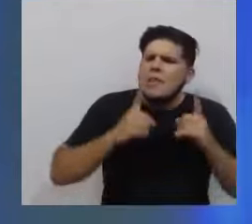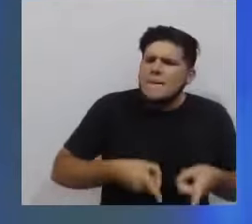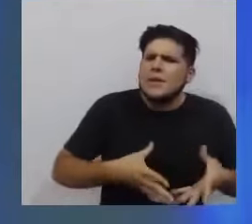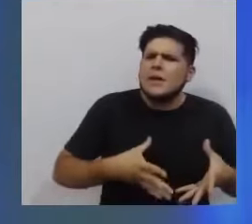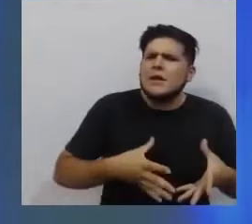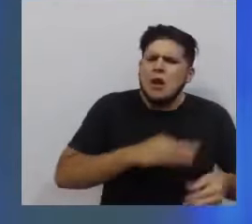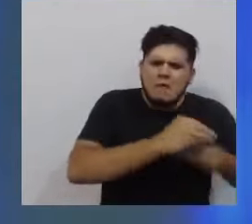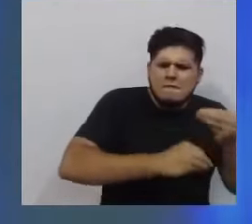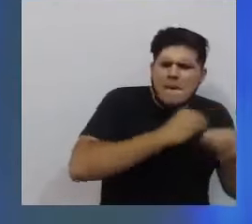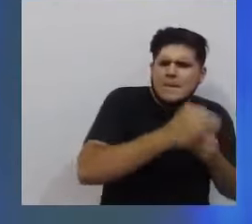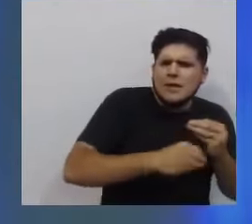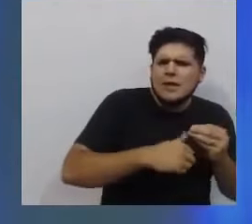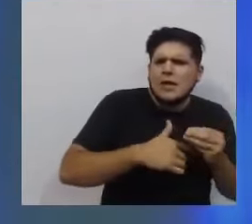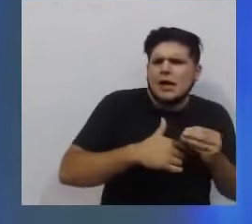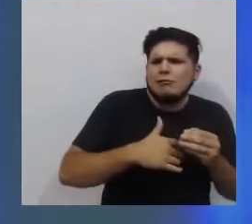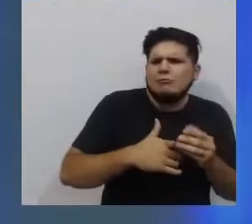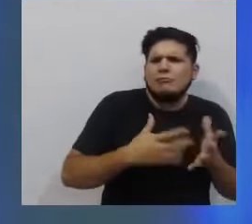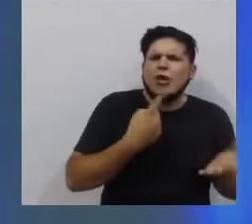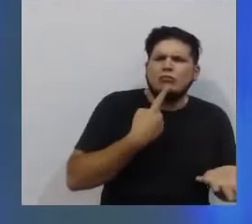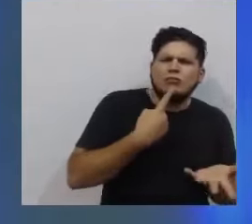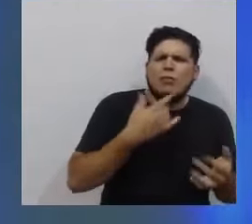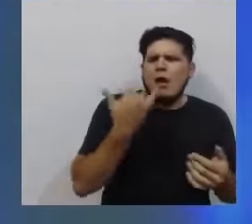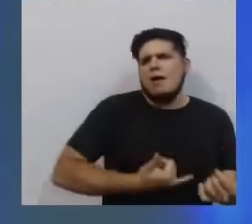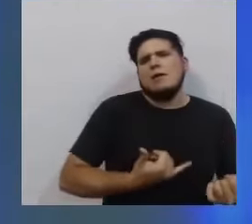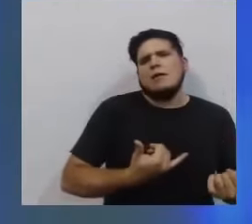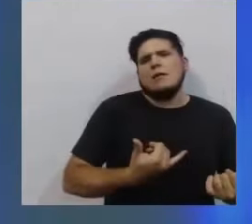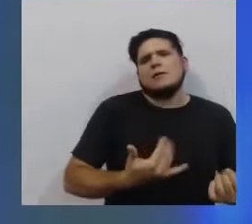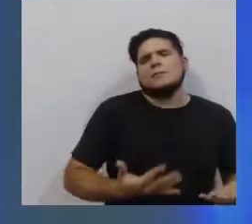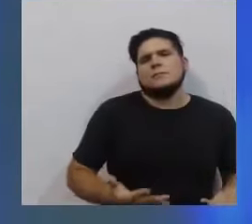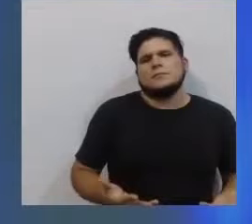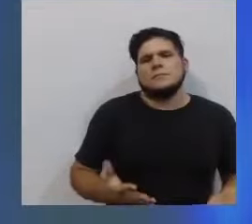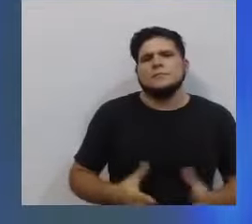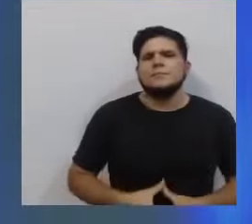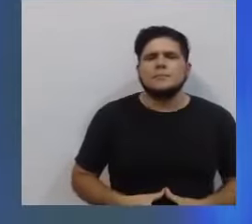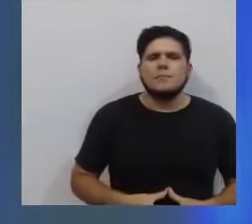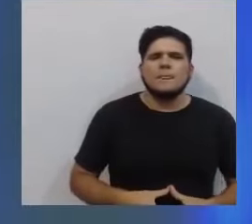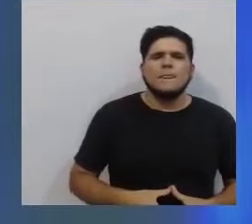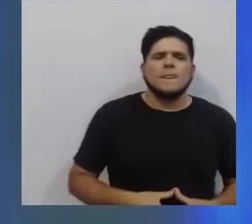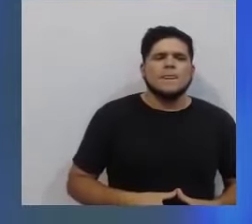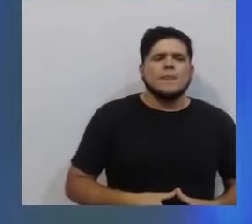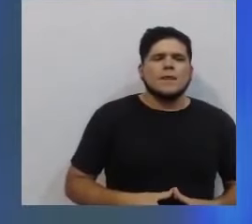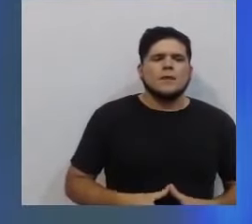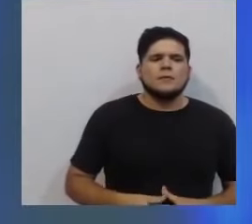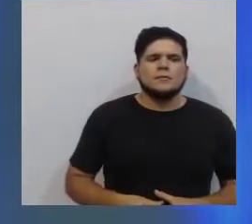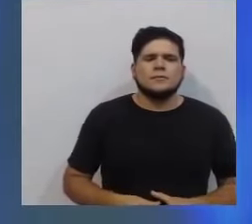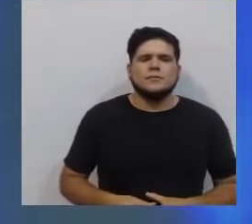vive en el lugar en donde se desarrolla y nada puede lograr el salmo